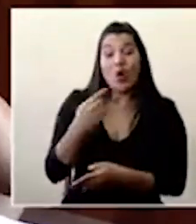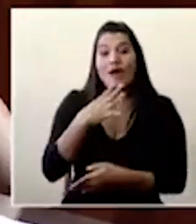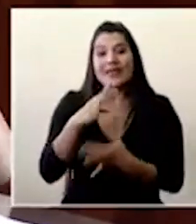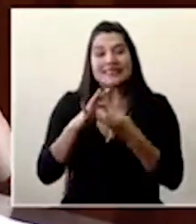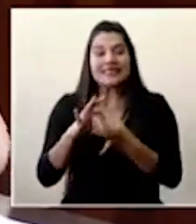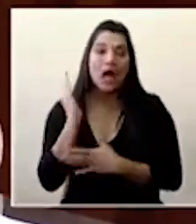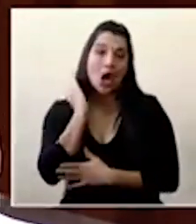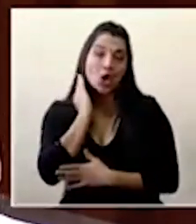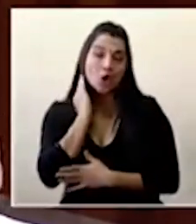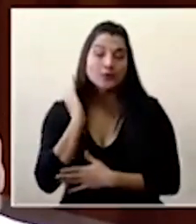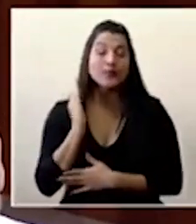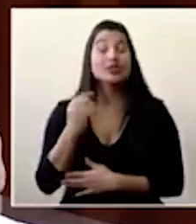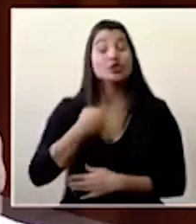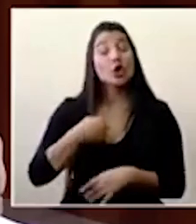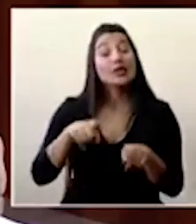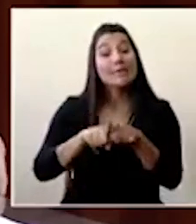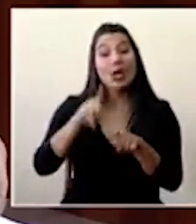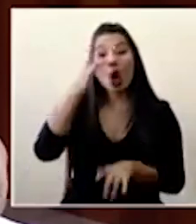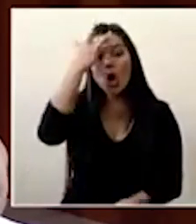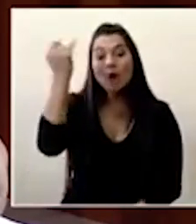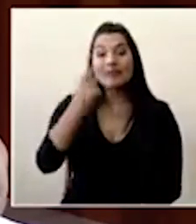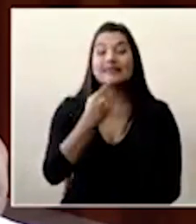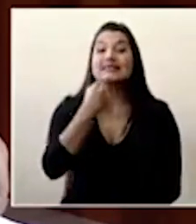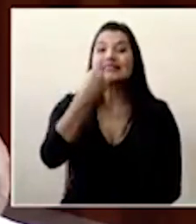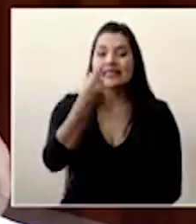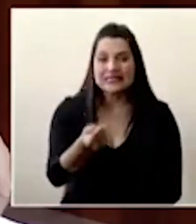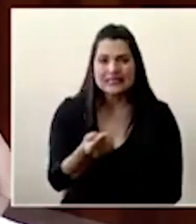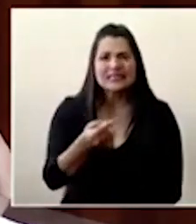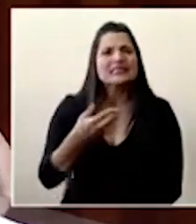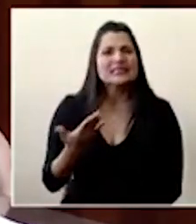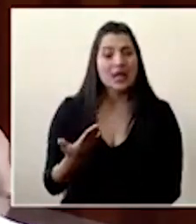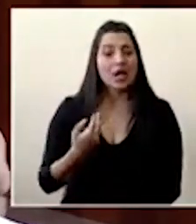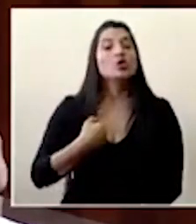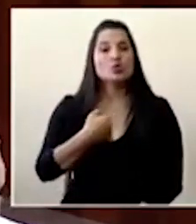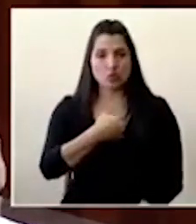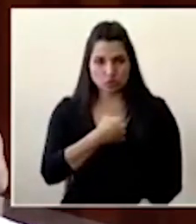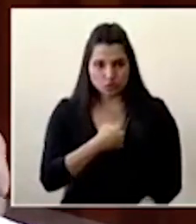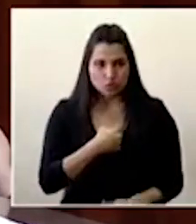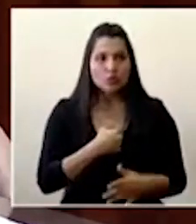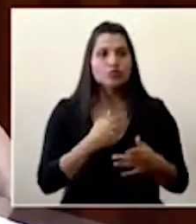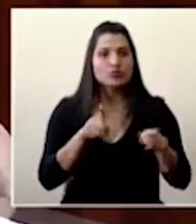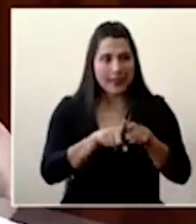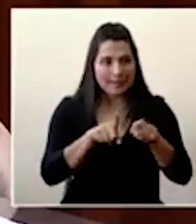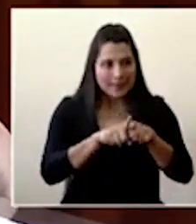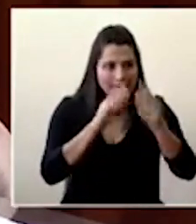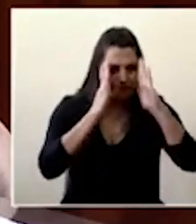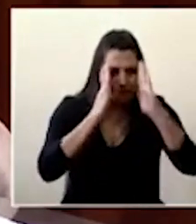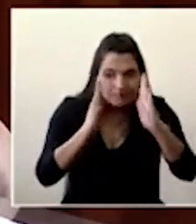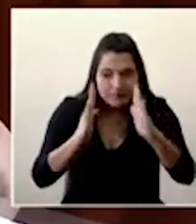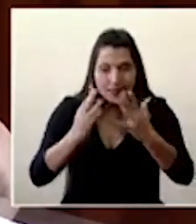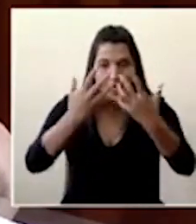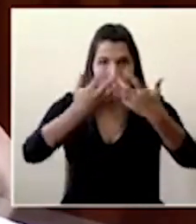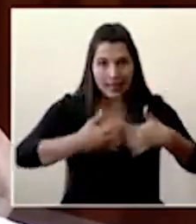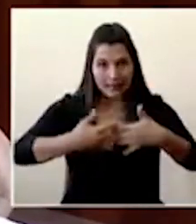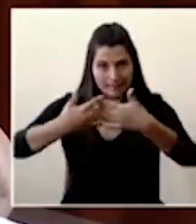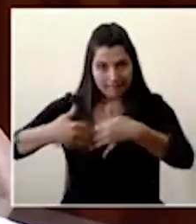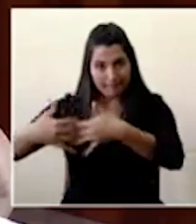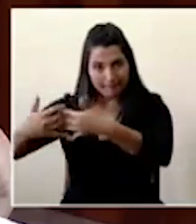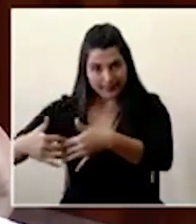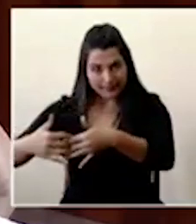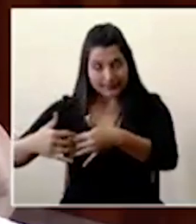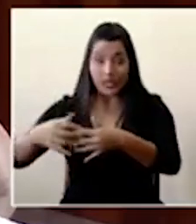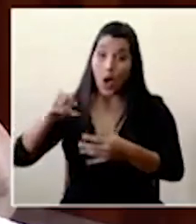y también omití mencionar que hemos estado abordando la industria y, en ese sentido,